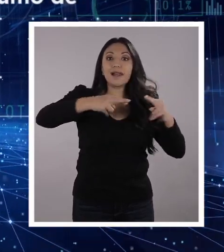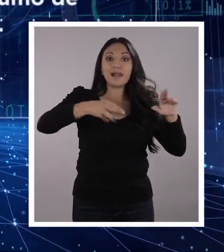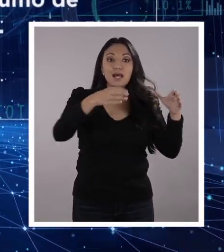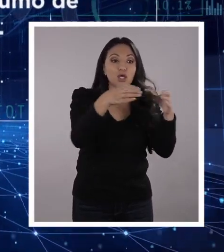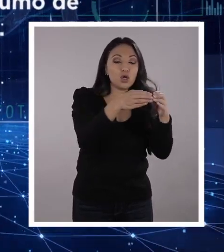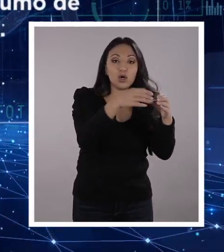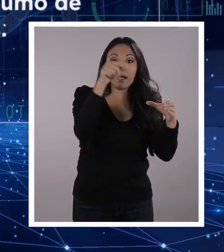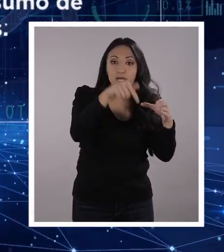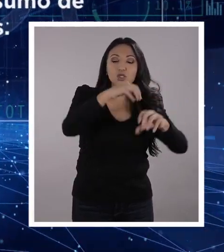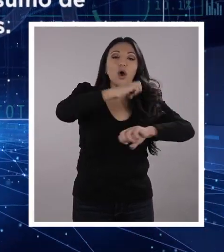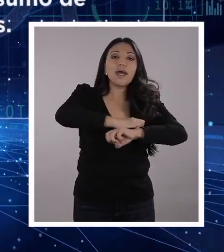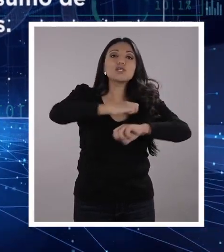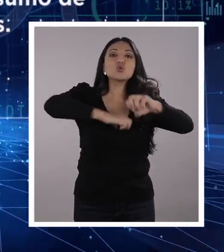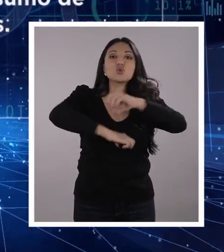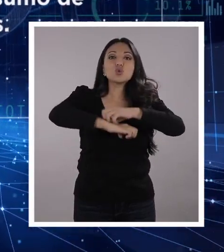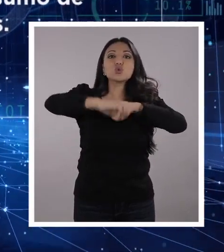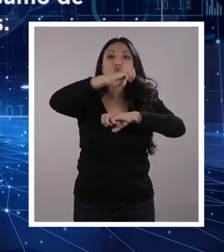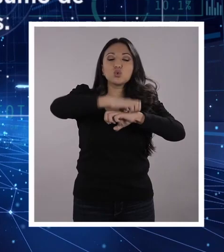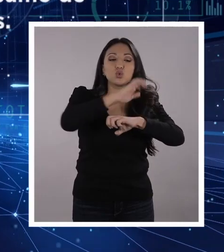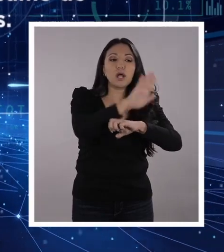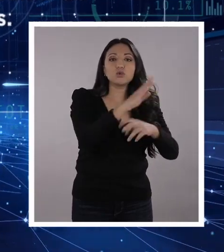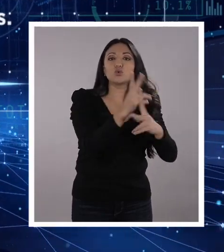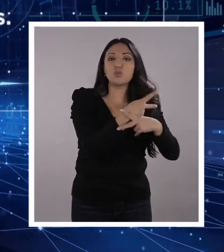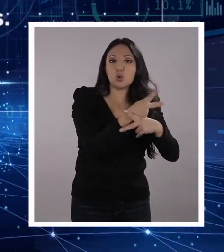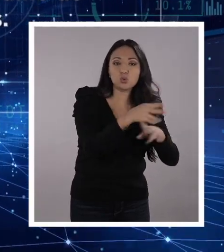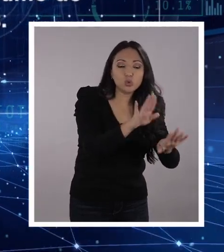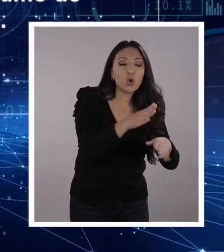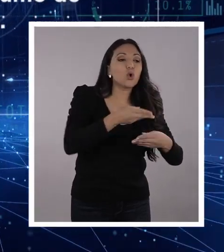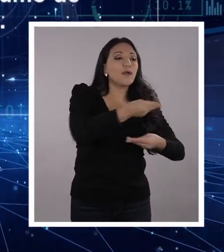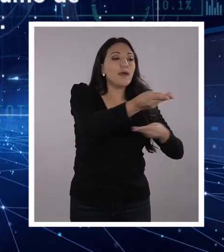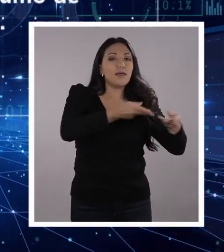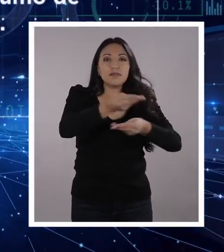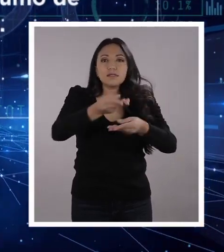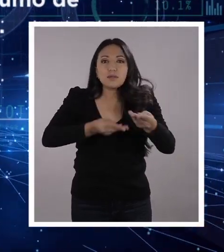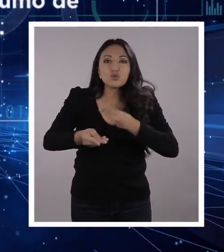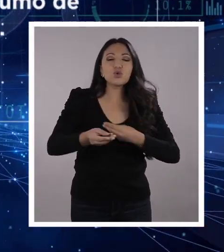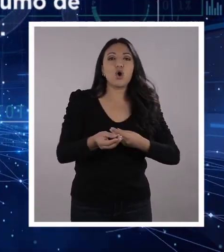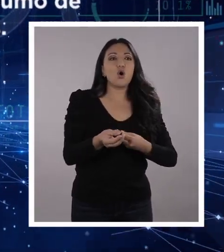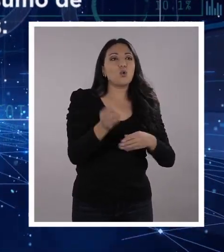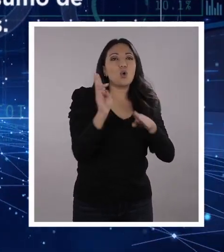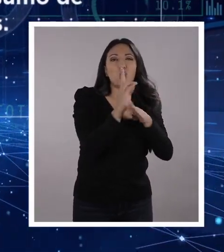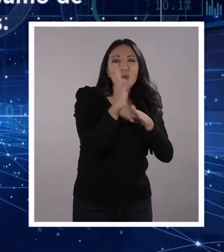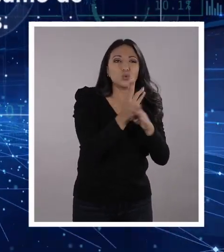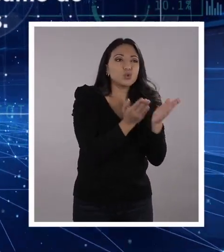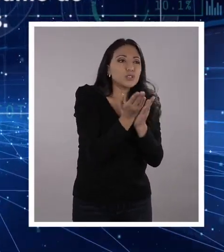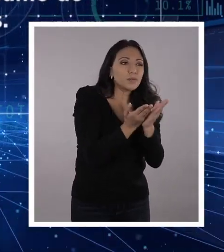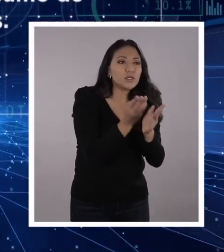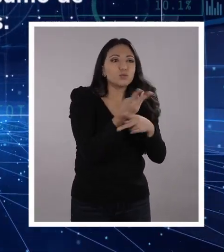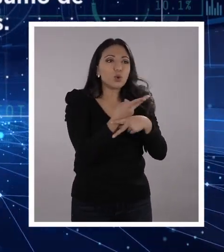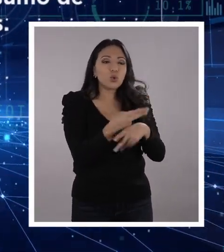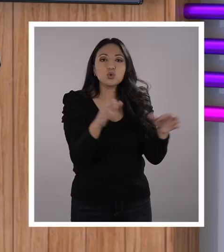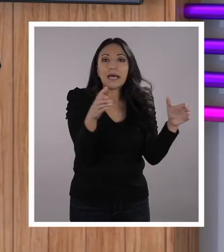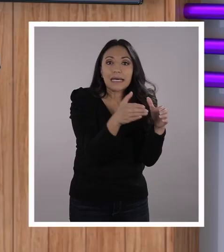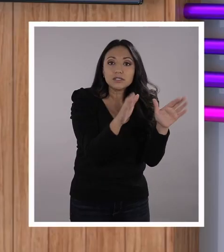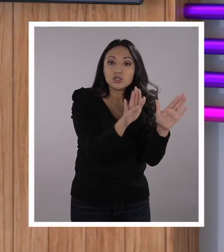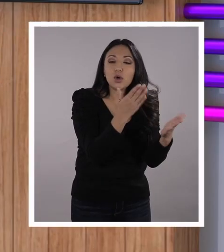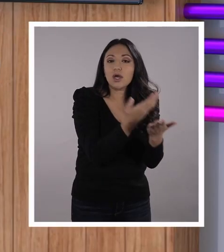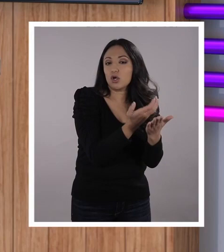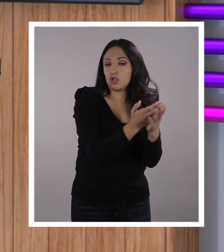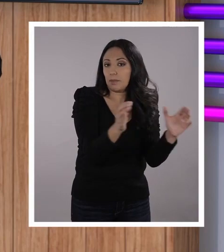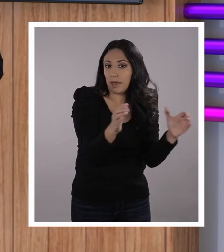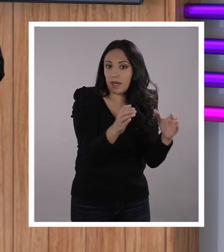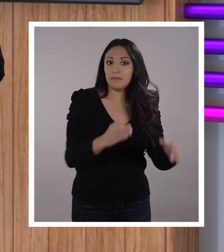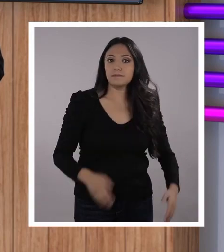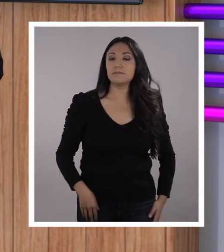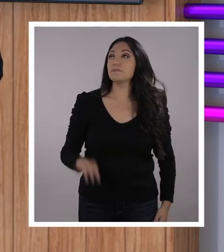región. Se trata de la estructura resultante de la producción, la distribución y el consumo de servicios y productos. Ok, es toda